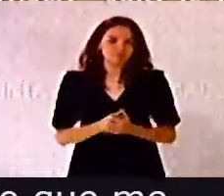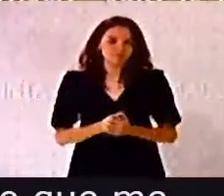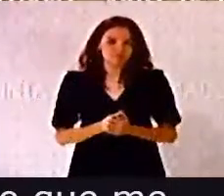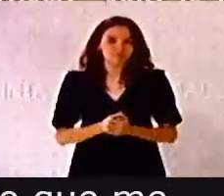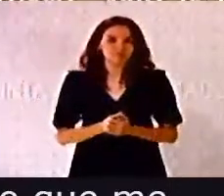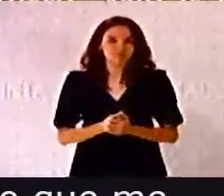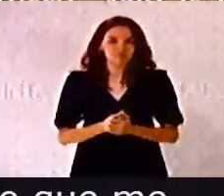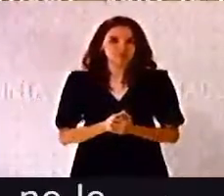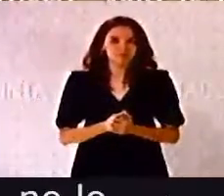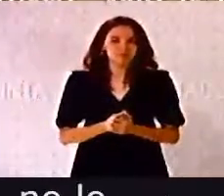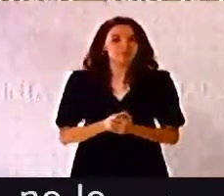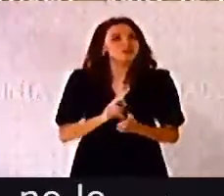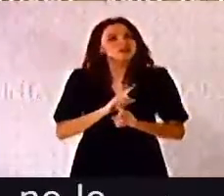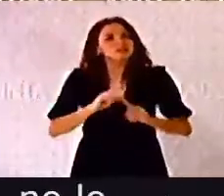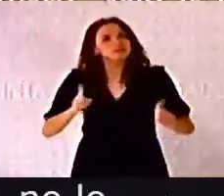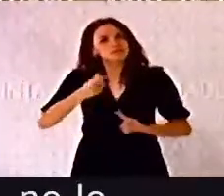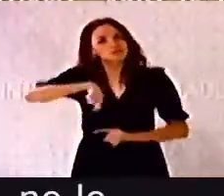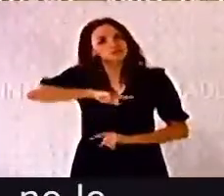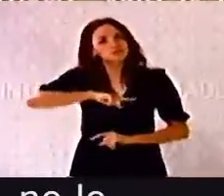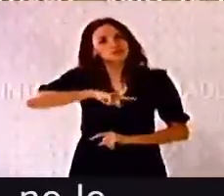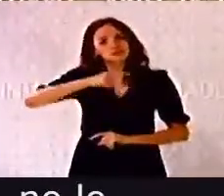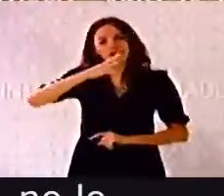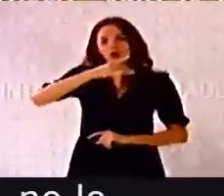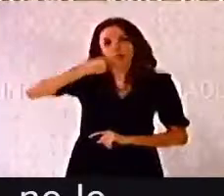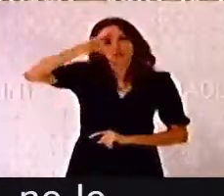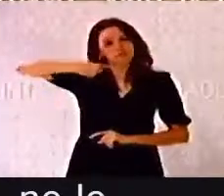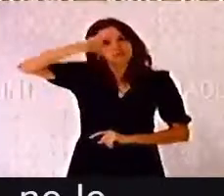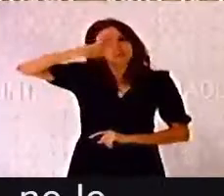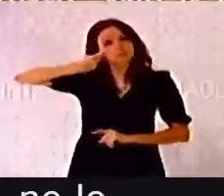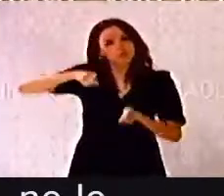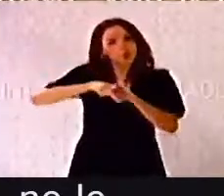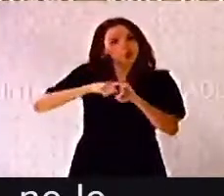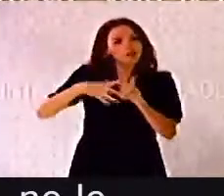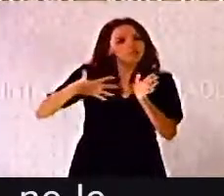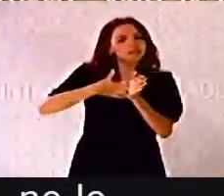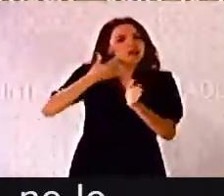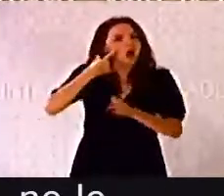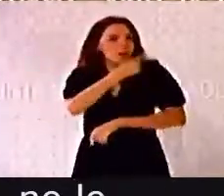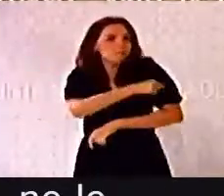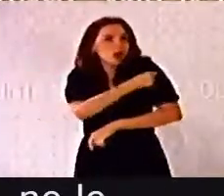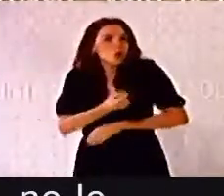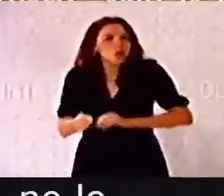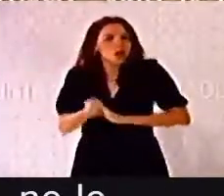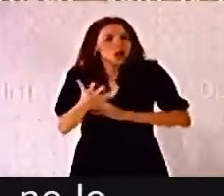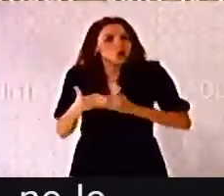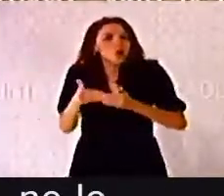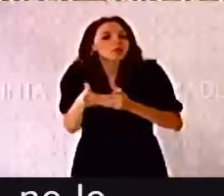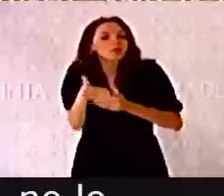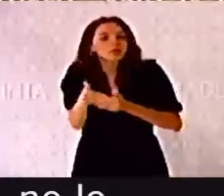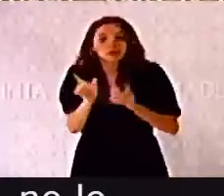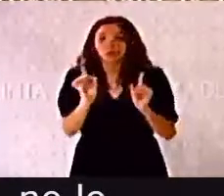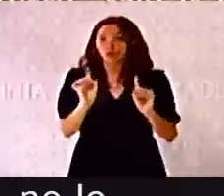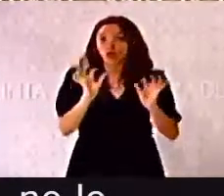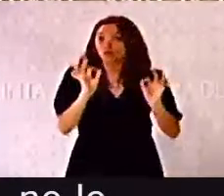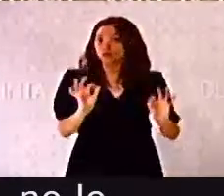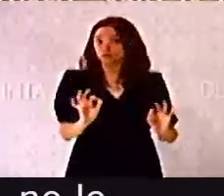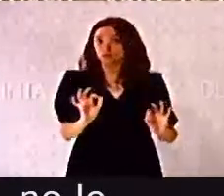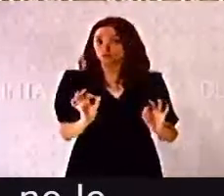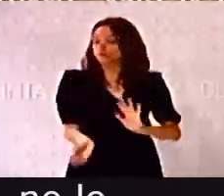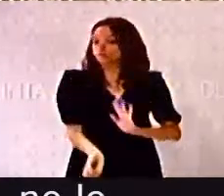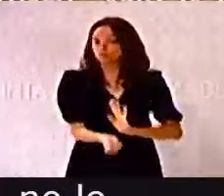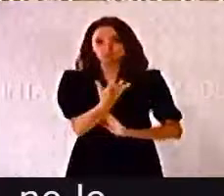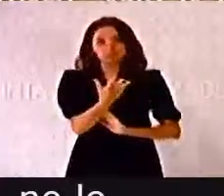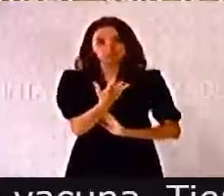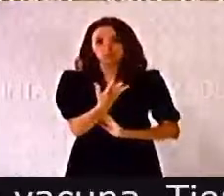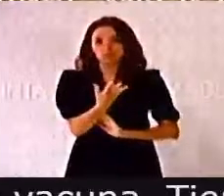Ni siquiera creo que debemos de estar obsesionados con la fecha de la vacuna. La vacuna tiene que venir cuando tiene que venir.